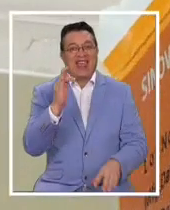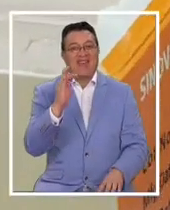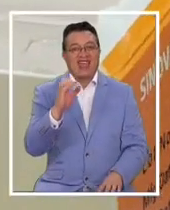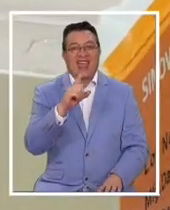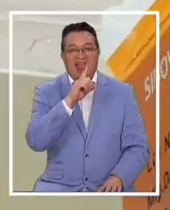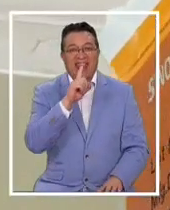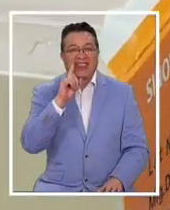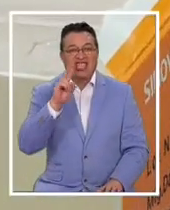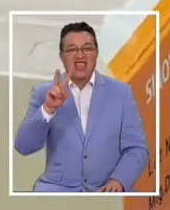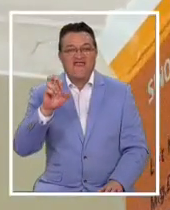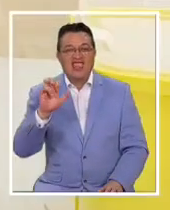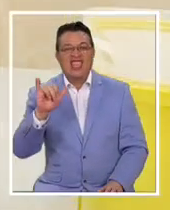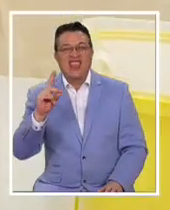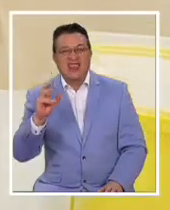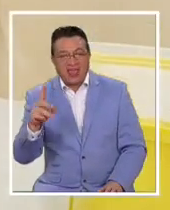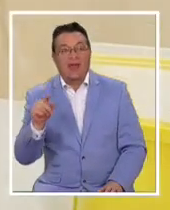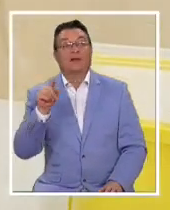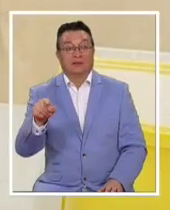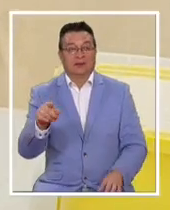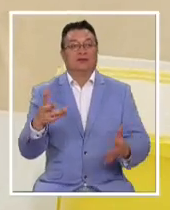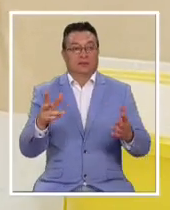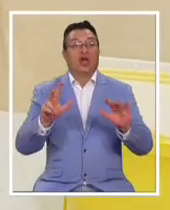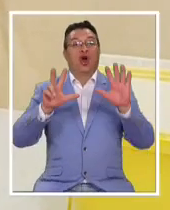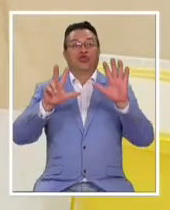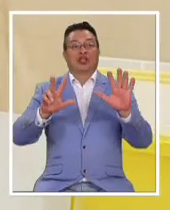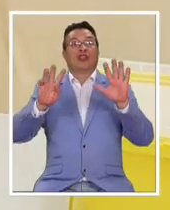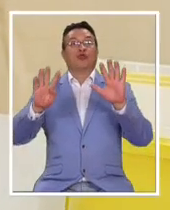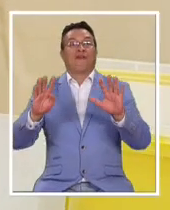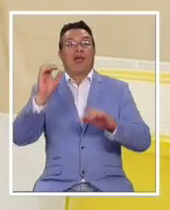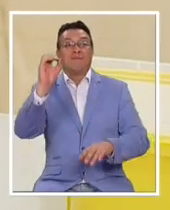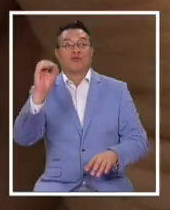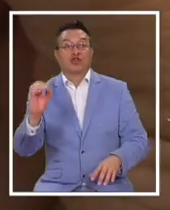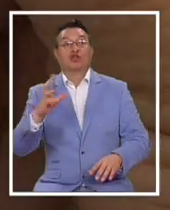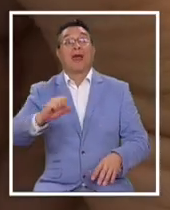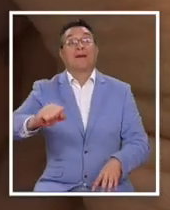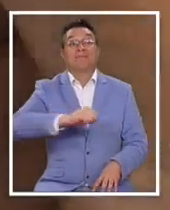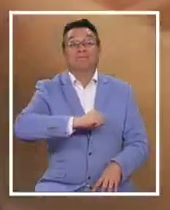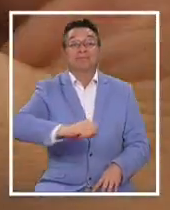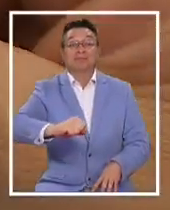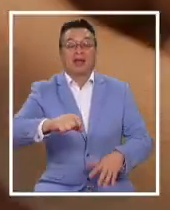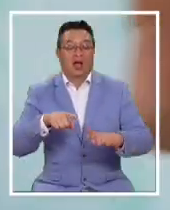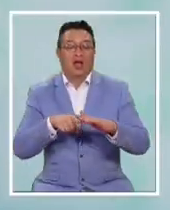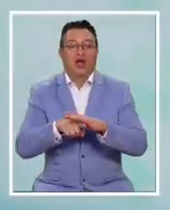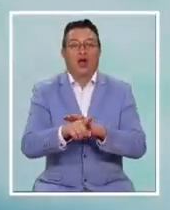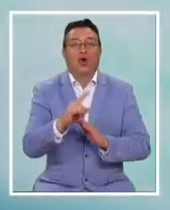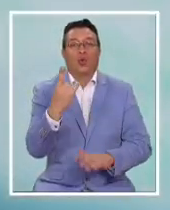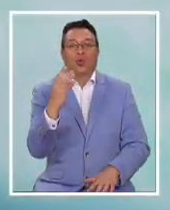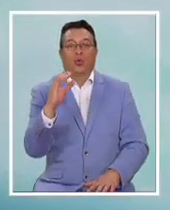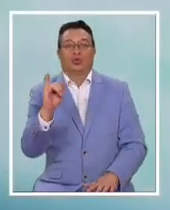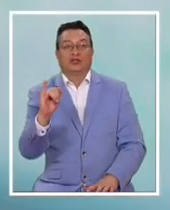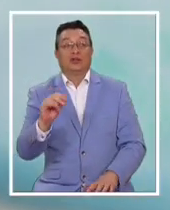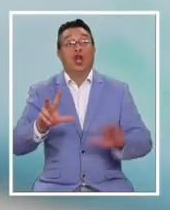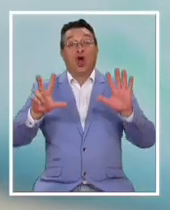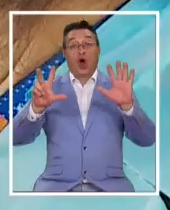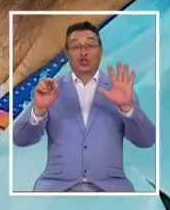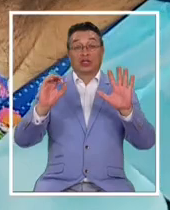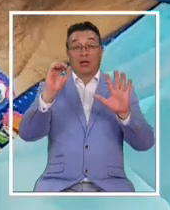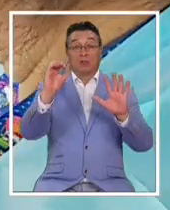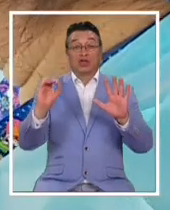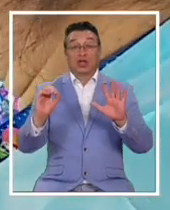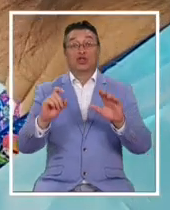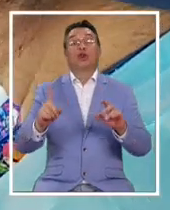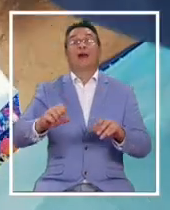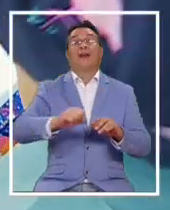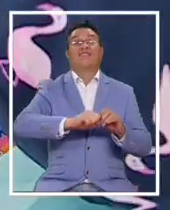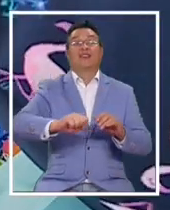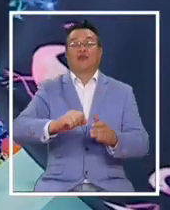También se reveló que CoronaVac tiene una efectividad del 89% para prevenir ingresos a la UCI y de un 80% para